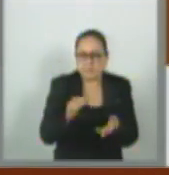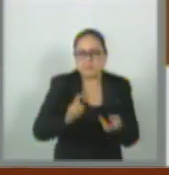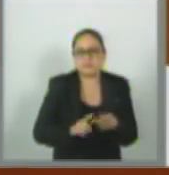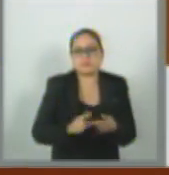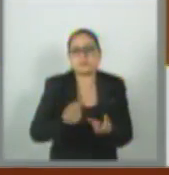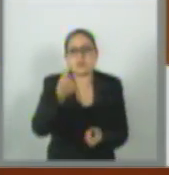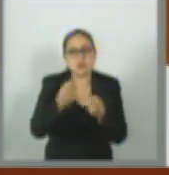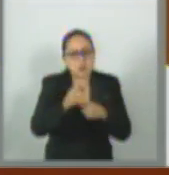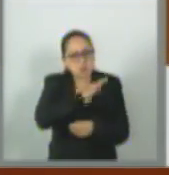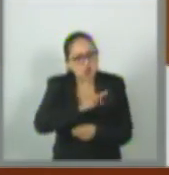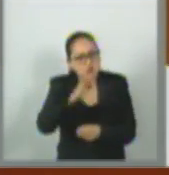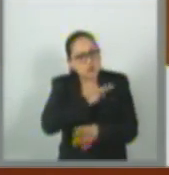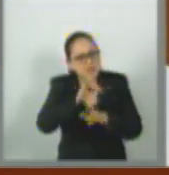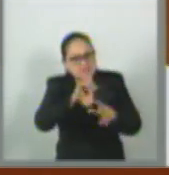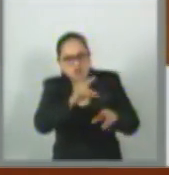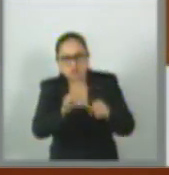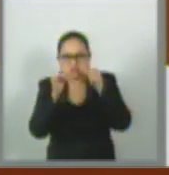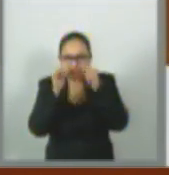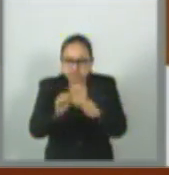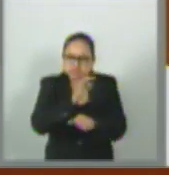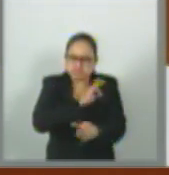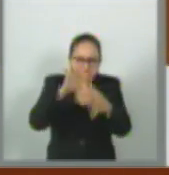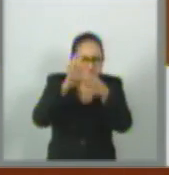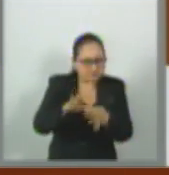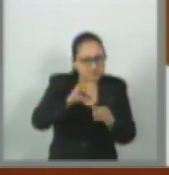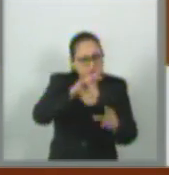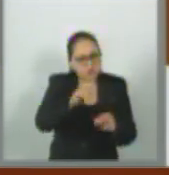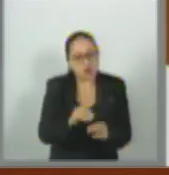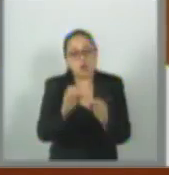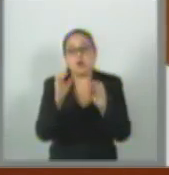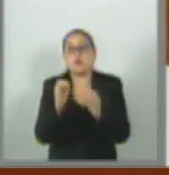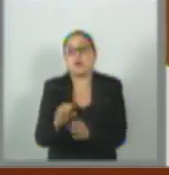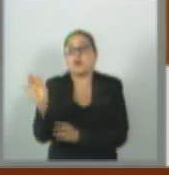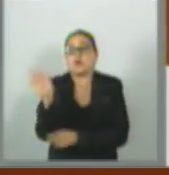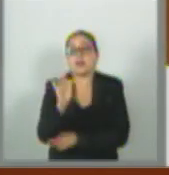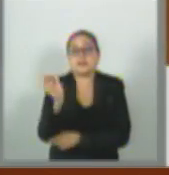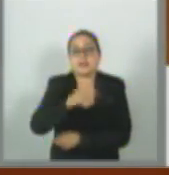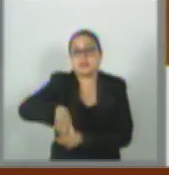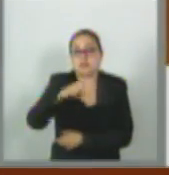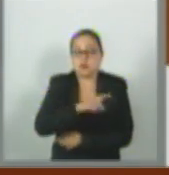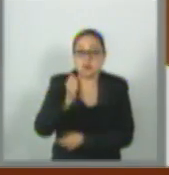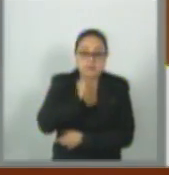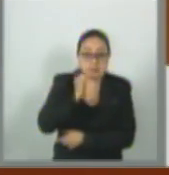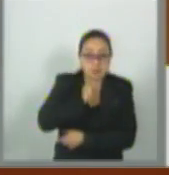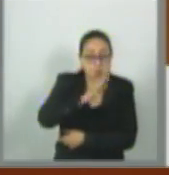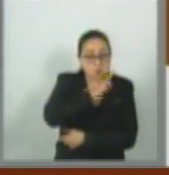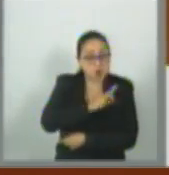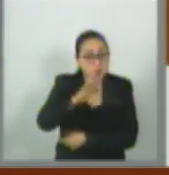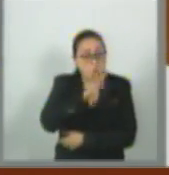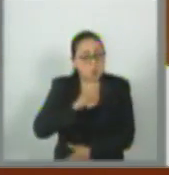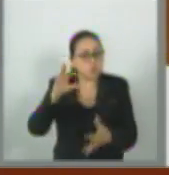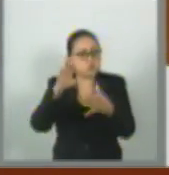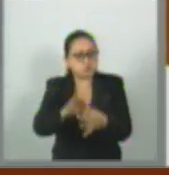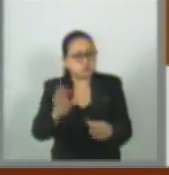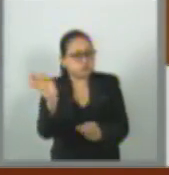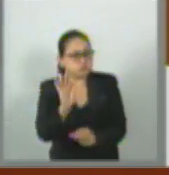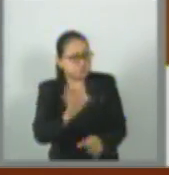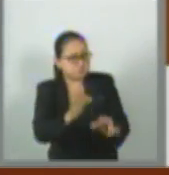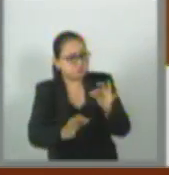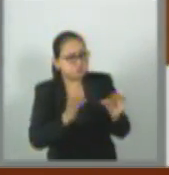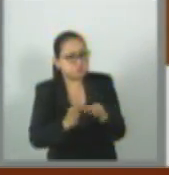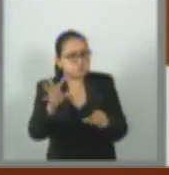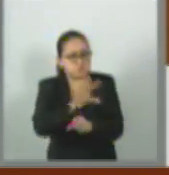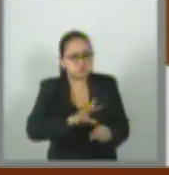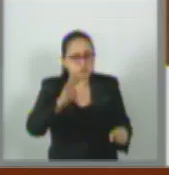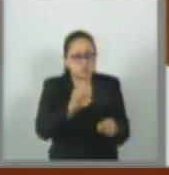con viabilidad para ser atendidos y de proporcionar a los legisladores la visión exacta integral